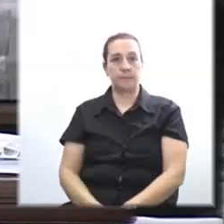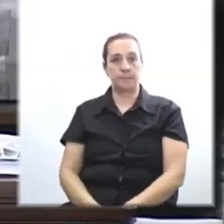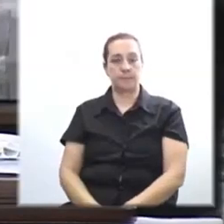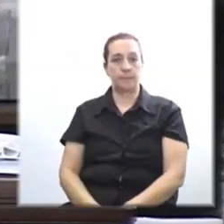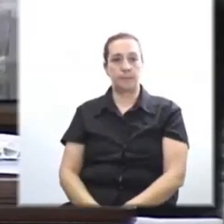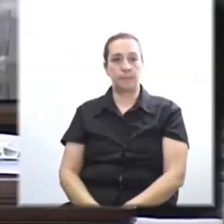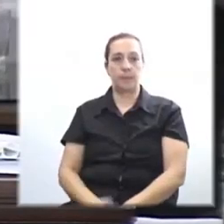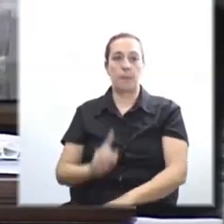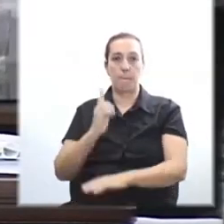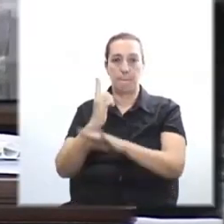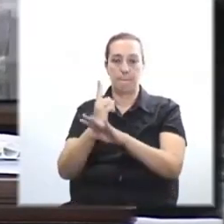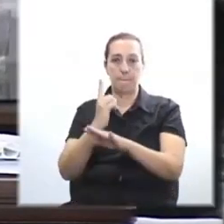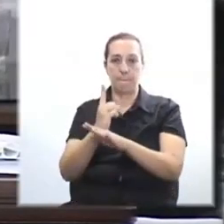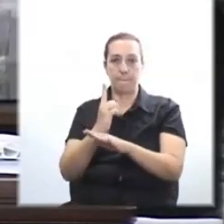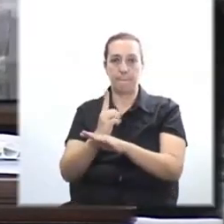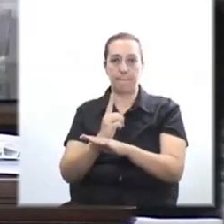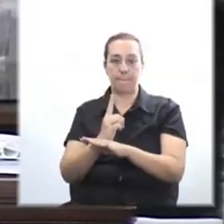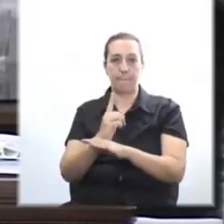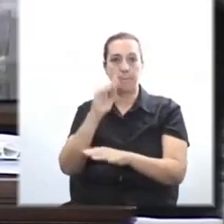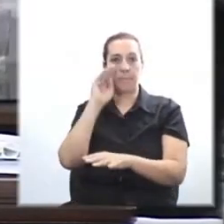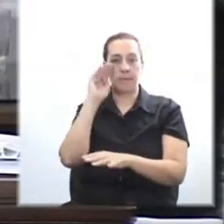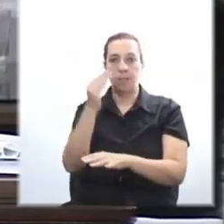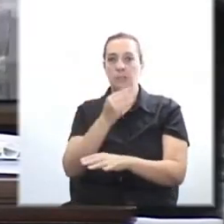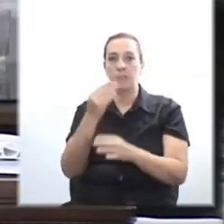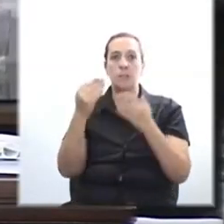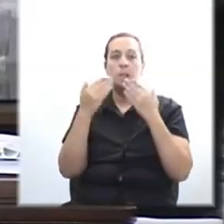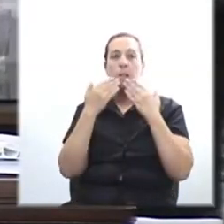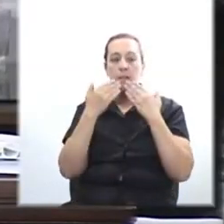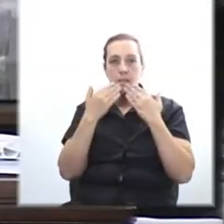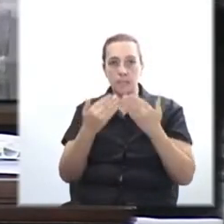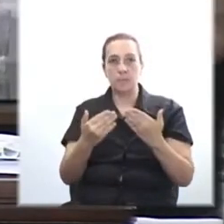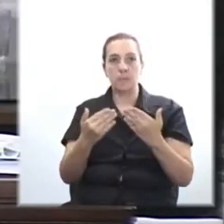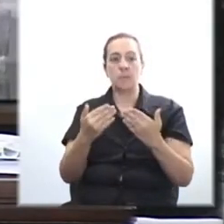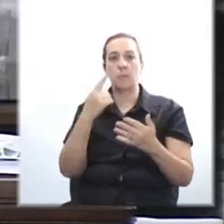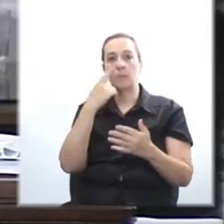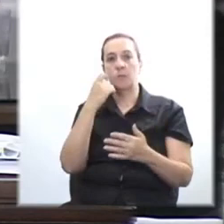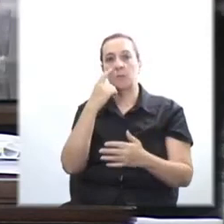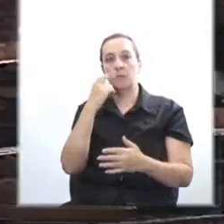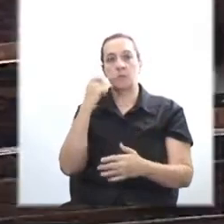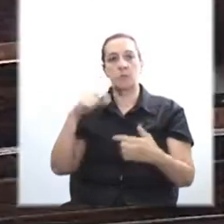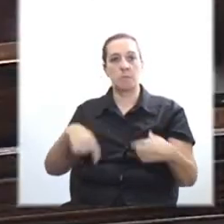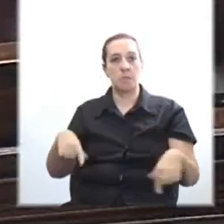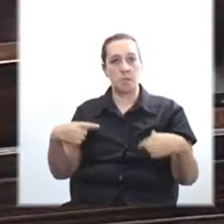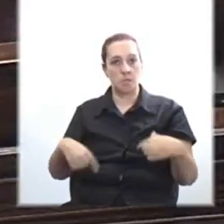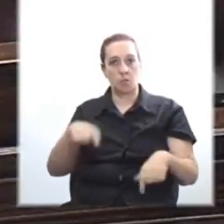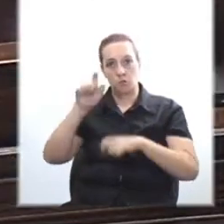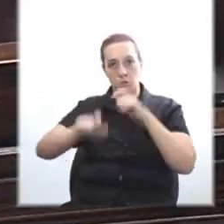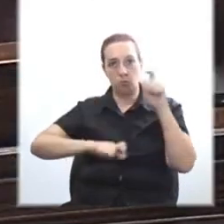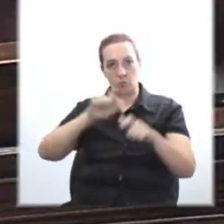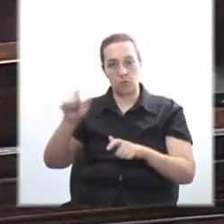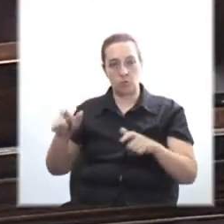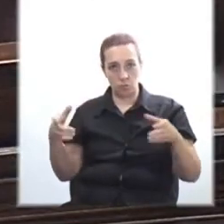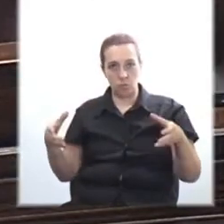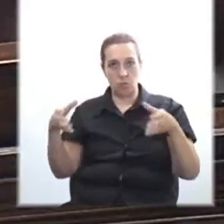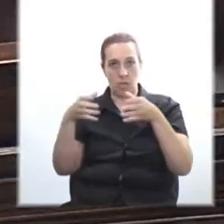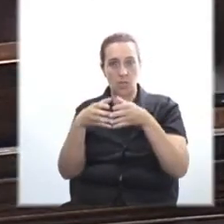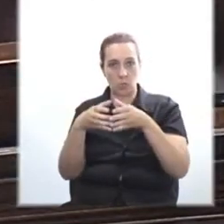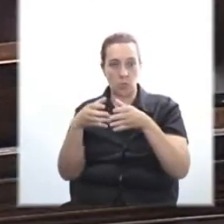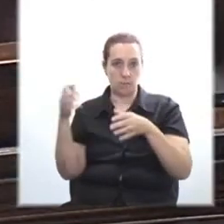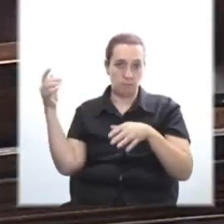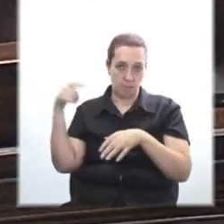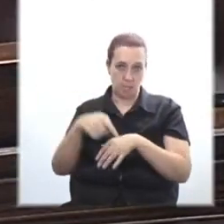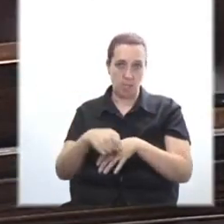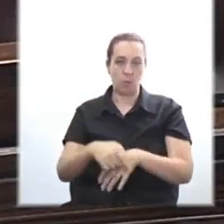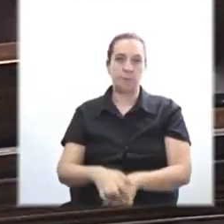En primer lugar, nuestro reconocimiento y agradecimiento a los señores ministros y a las nutridas delegaciones que los